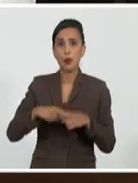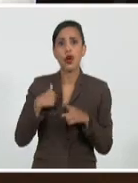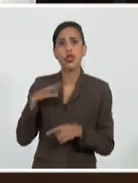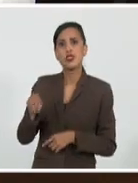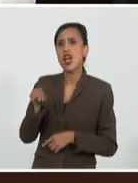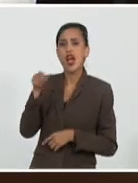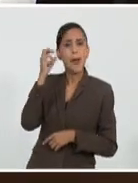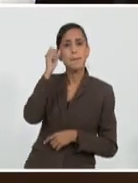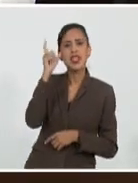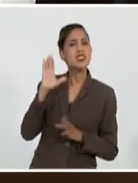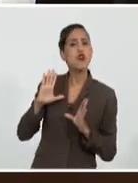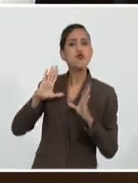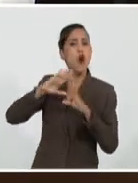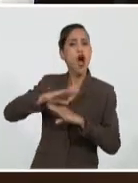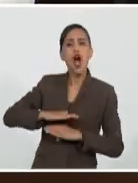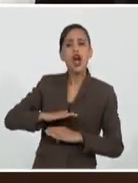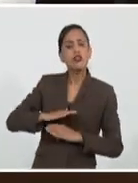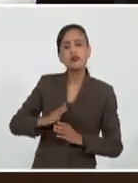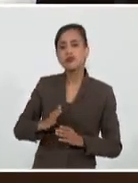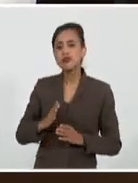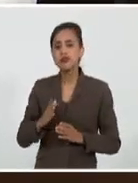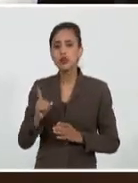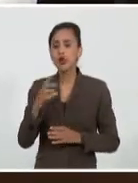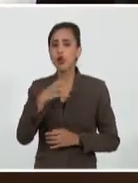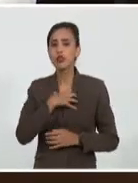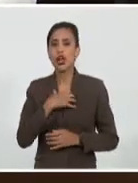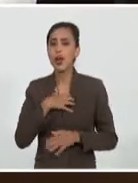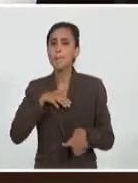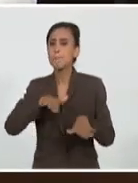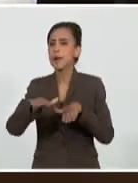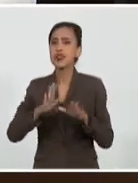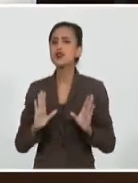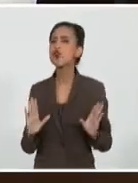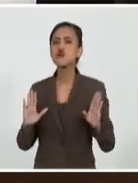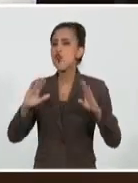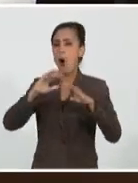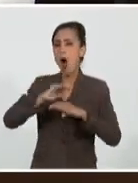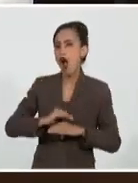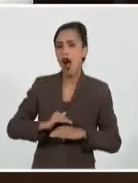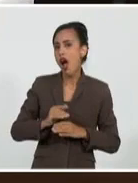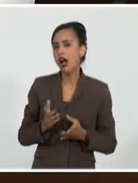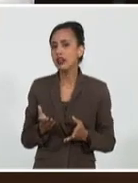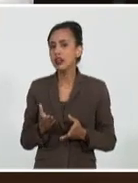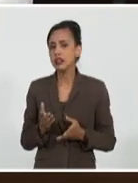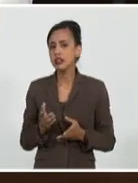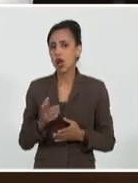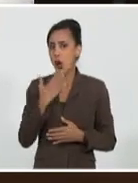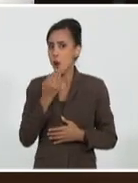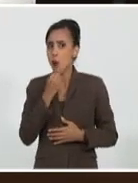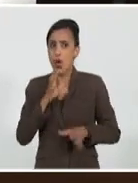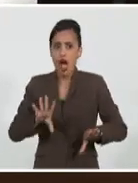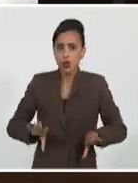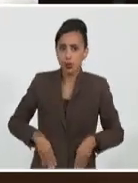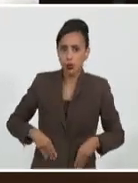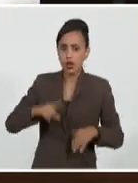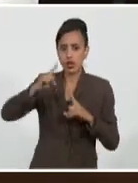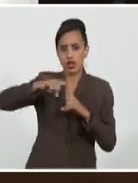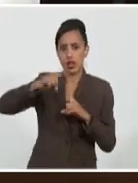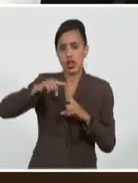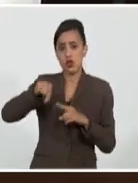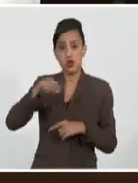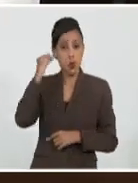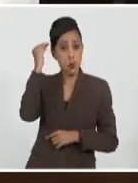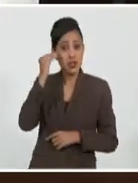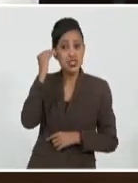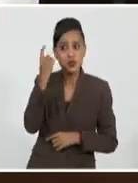experiencia necesaria, que no tienen una preparación integral como para asumir esa tarea. Yo pienso que si no le